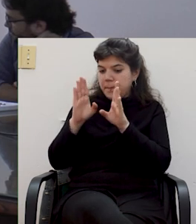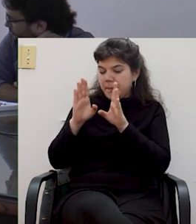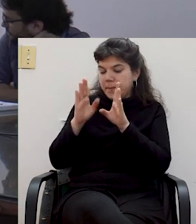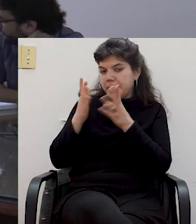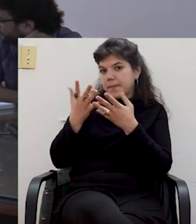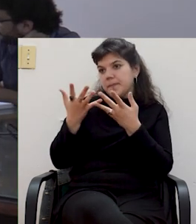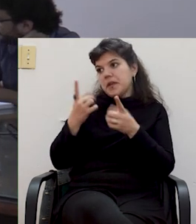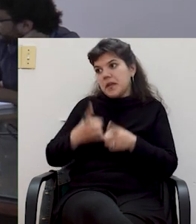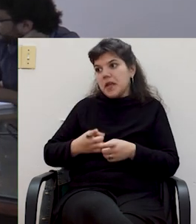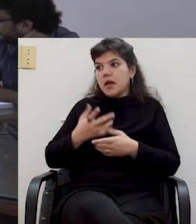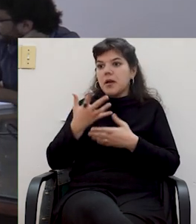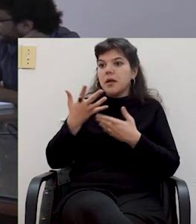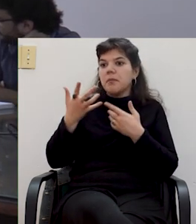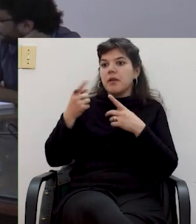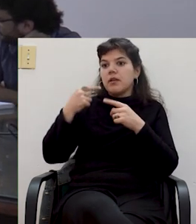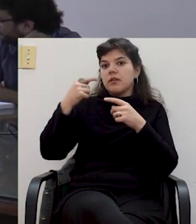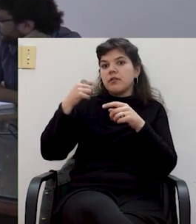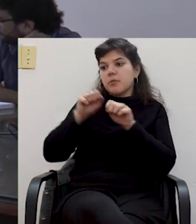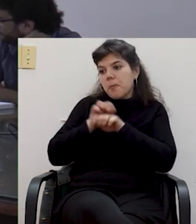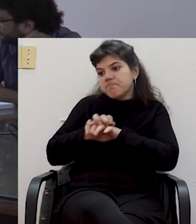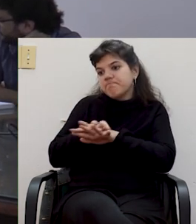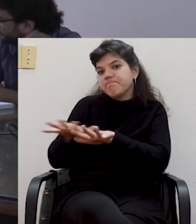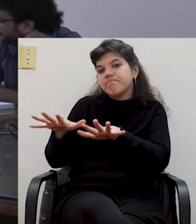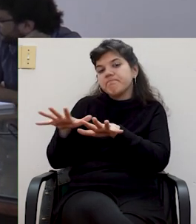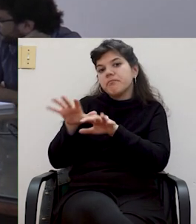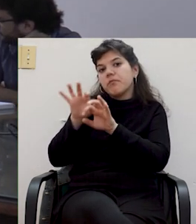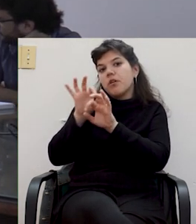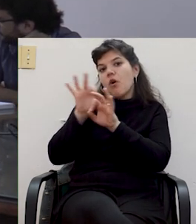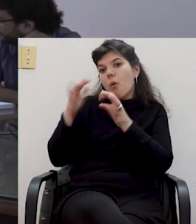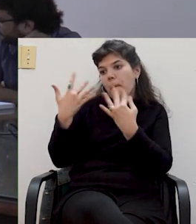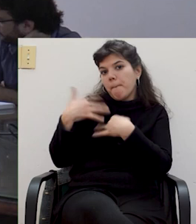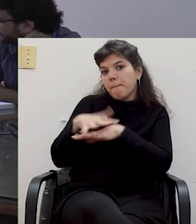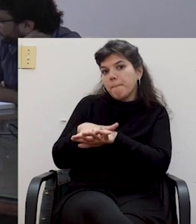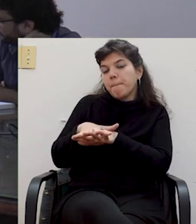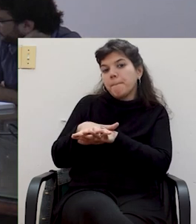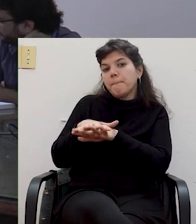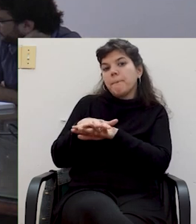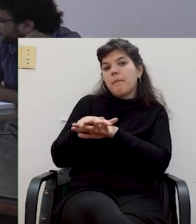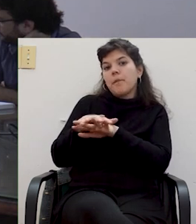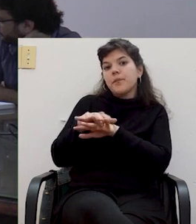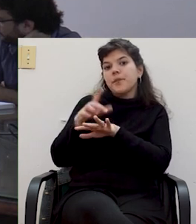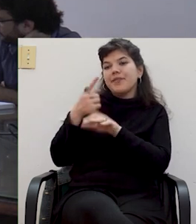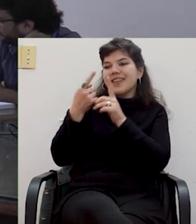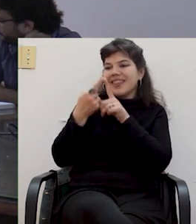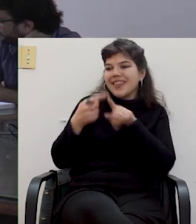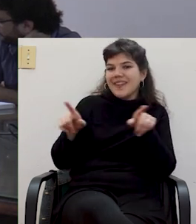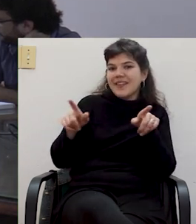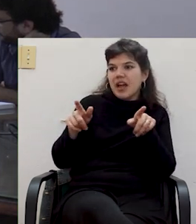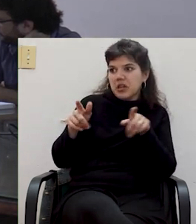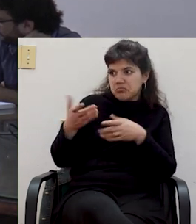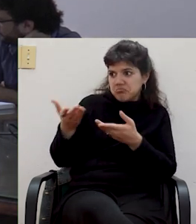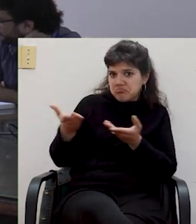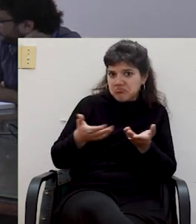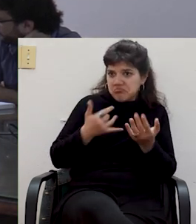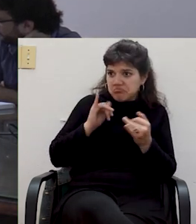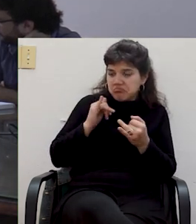también de, interseccional, desde una perspectiva integradora, que la diferencia sea bienvenida.